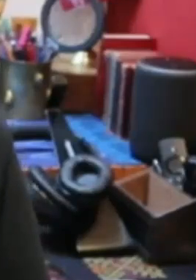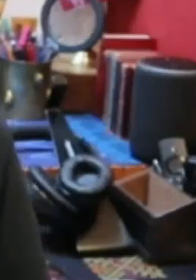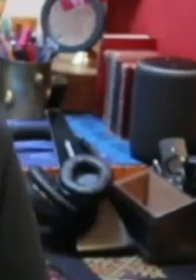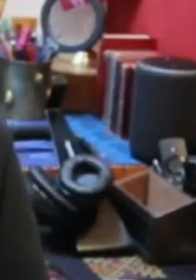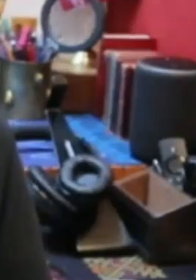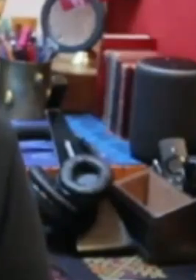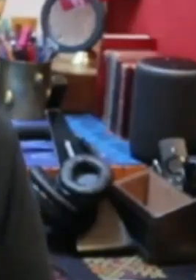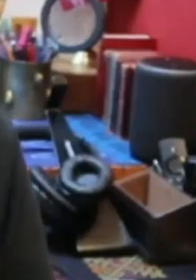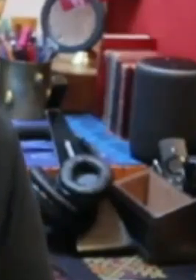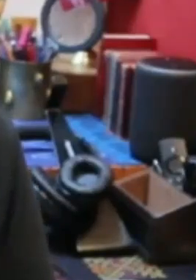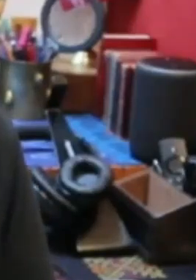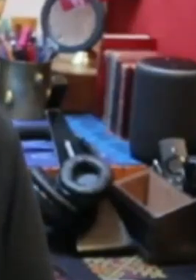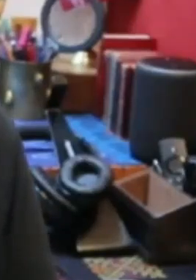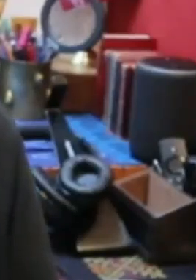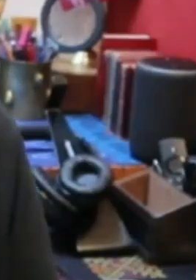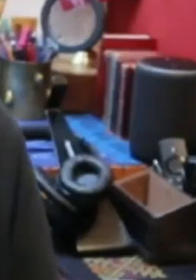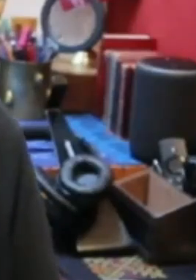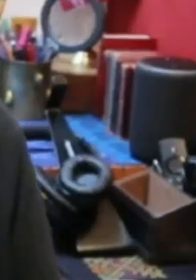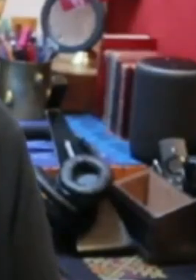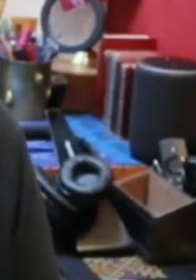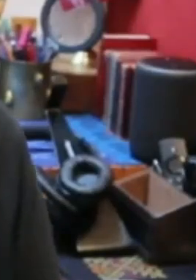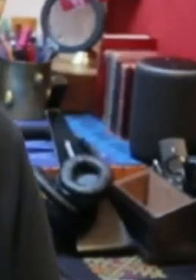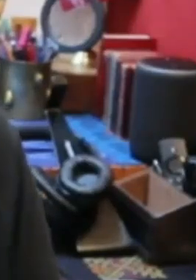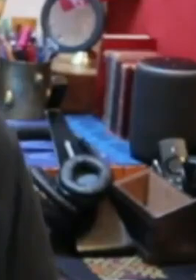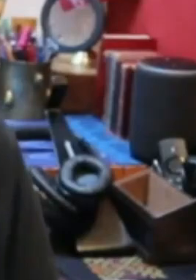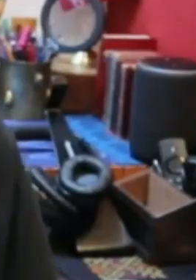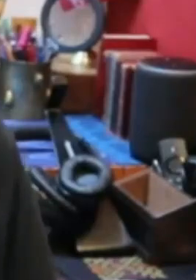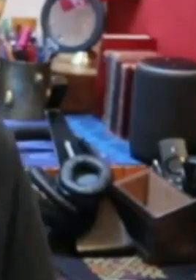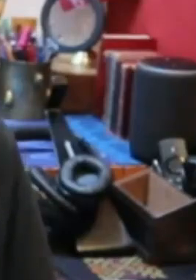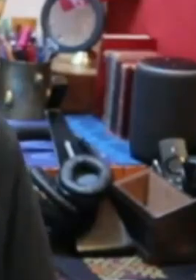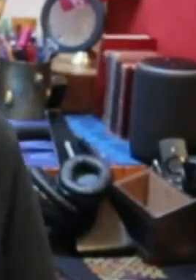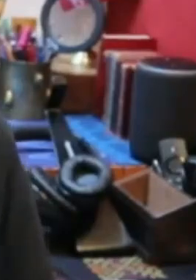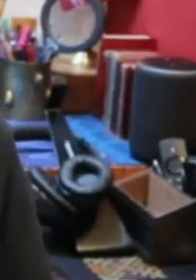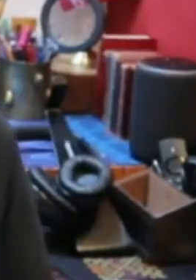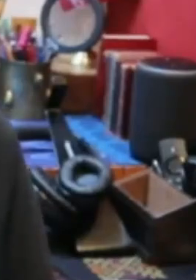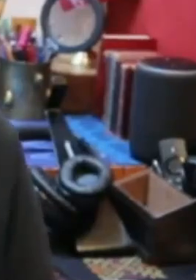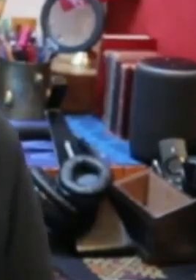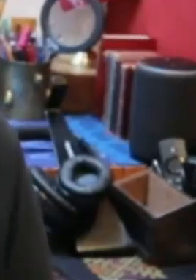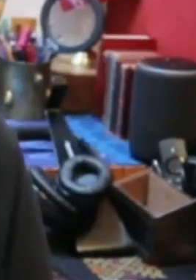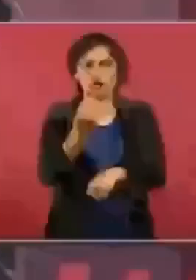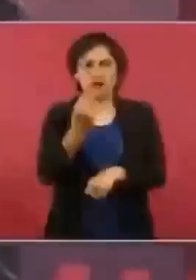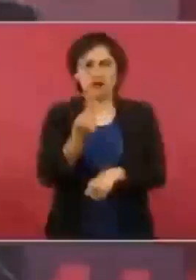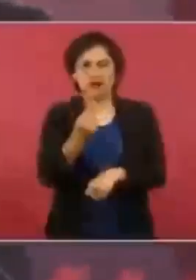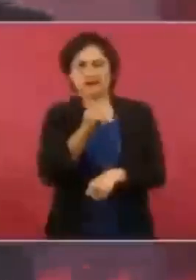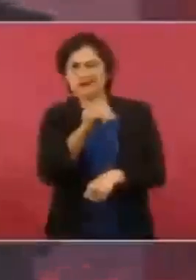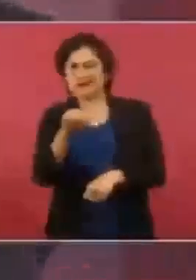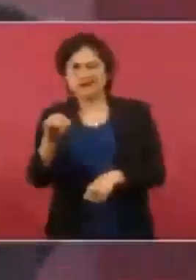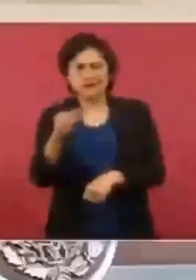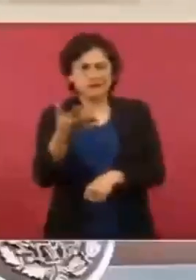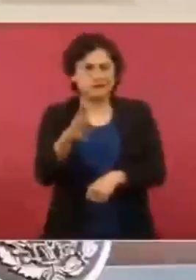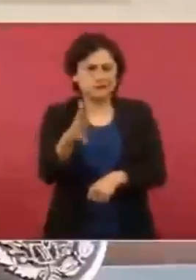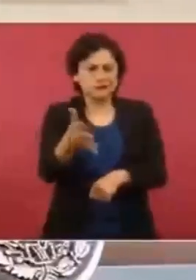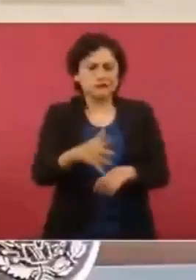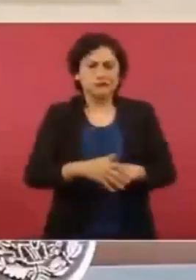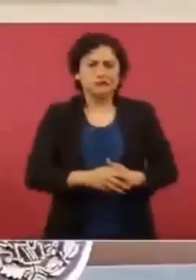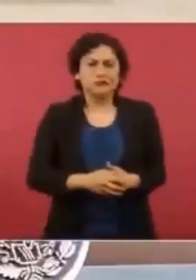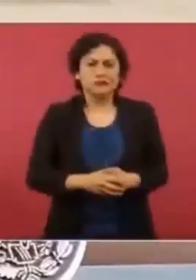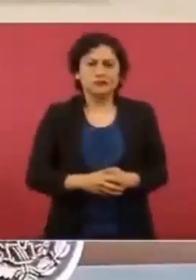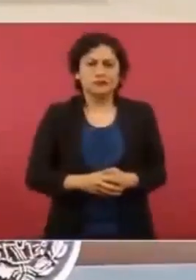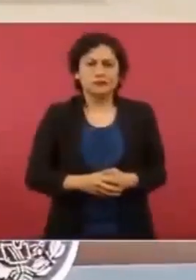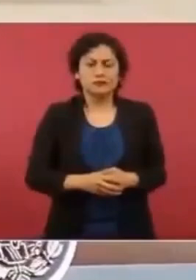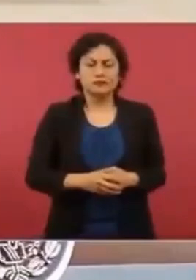ocurrir esto, ofreció disculpas y explicó qué es lo que había ocurrido en este centro de detención. Se